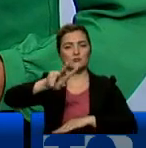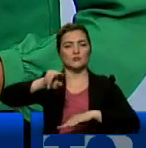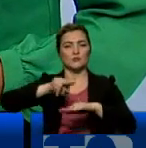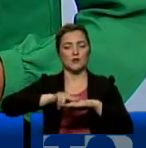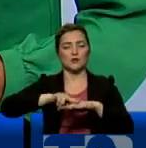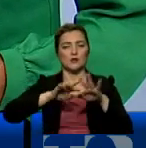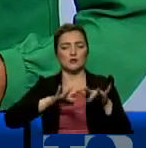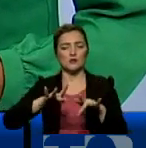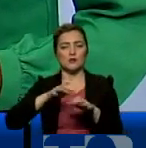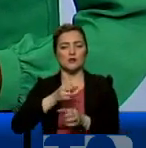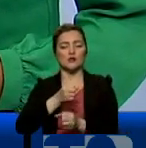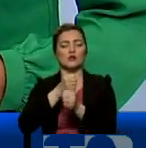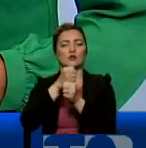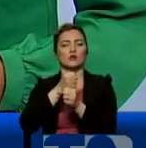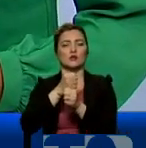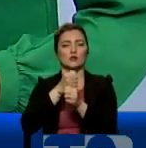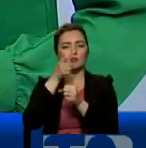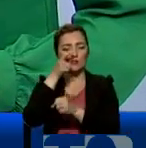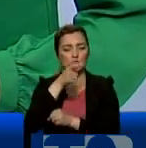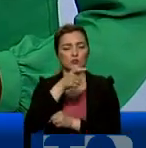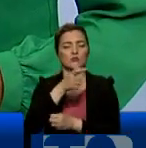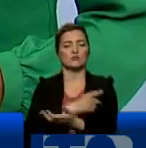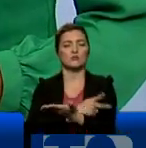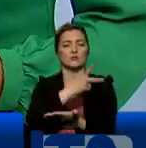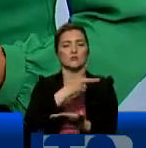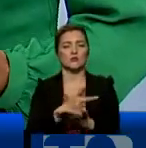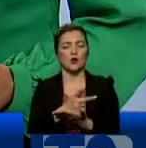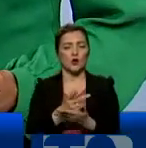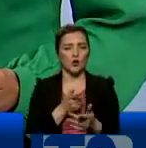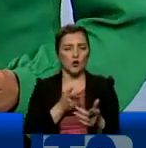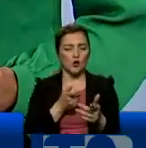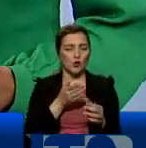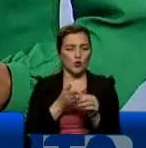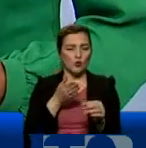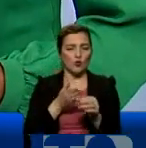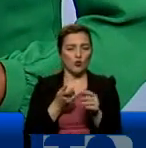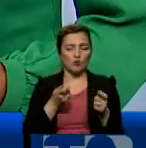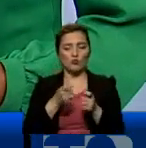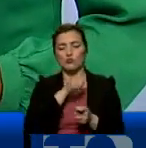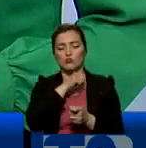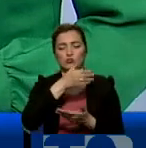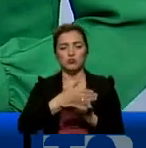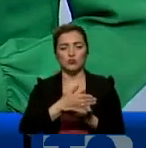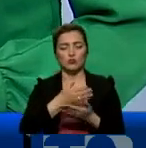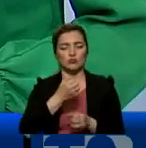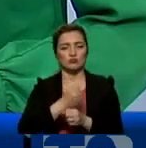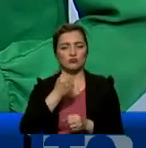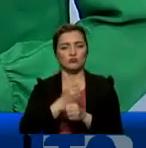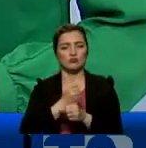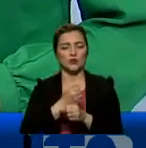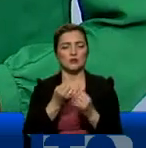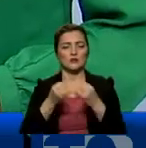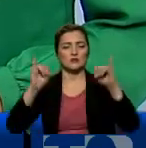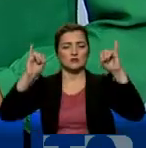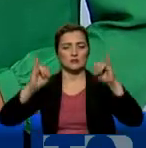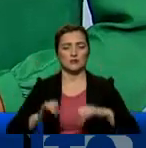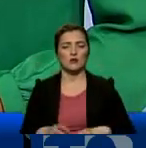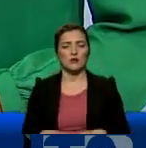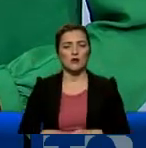la Secretaría de Seguridad y la Intendencia de Pichincha buscan contrarrestar la delincuencia y el trabajo informal.